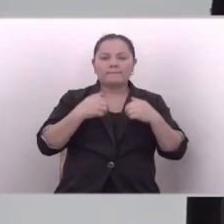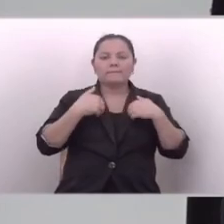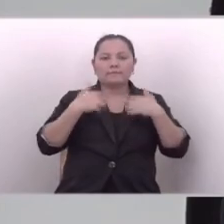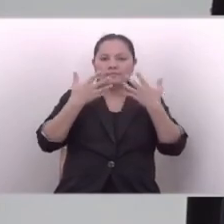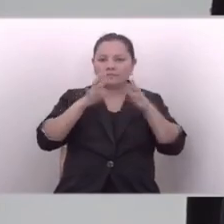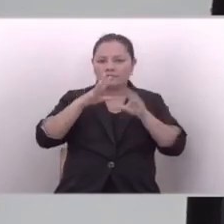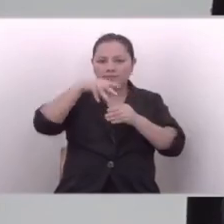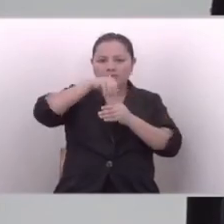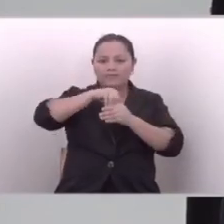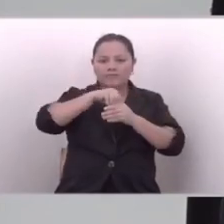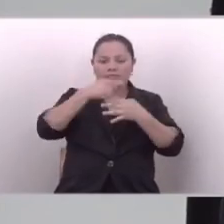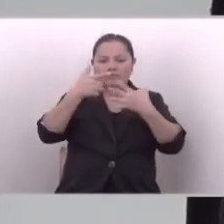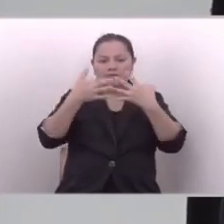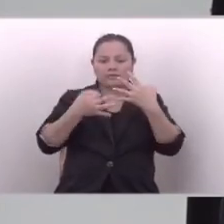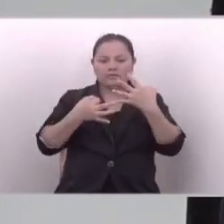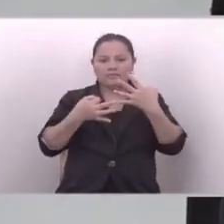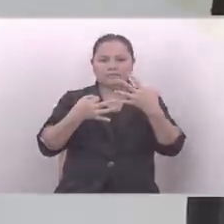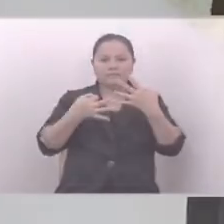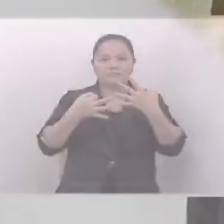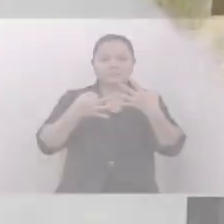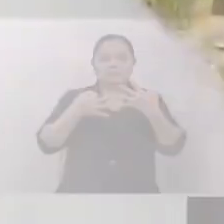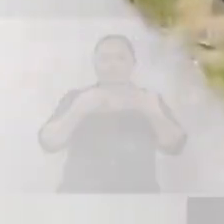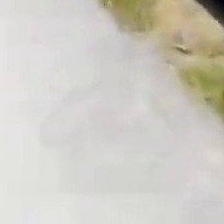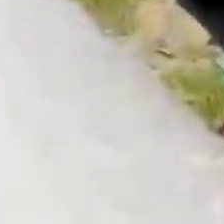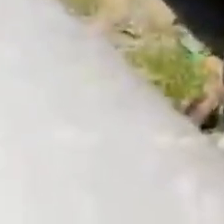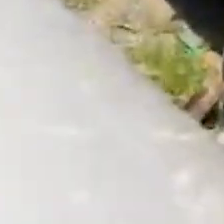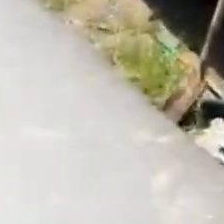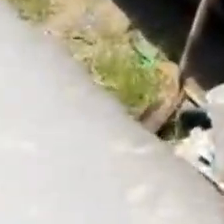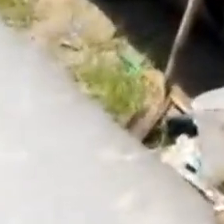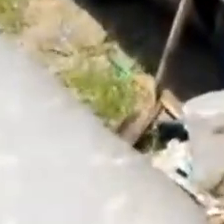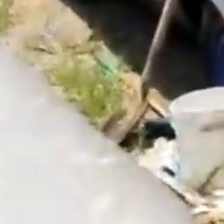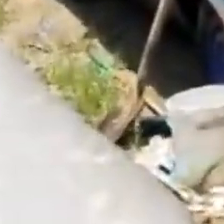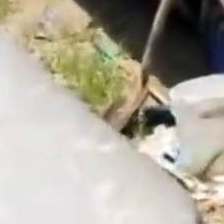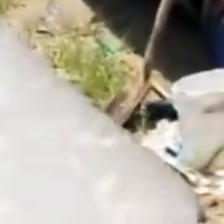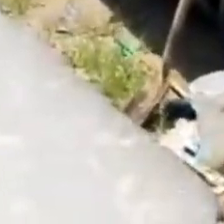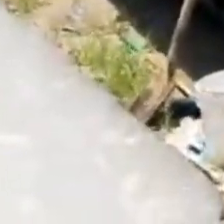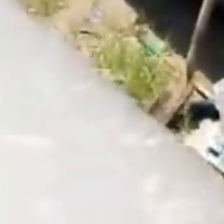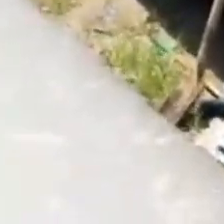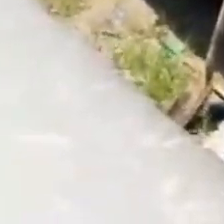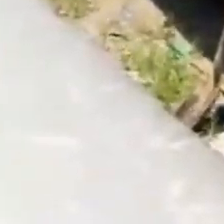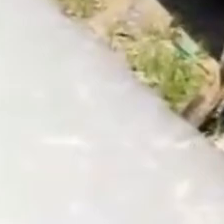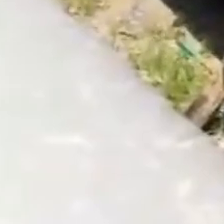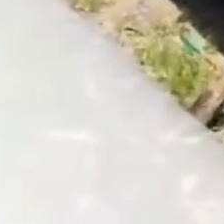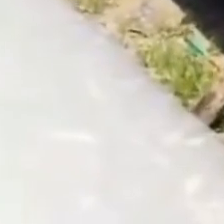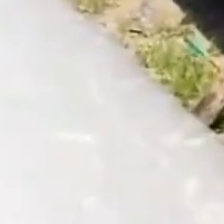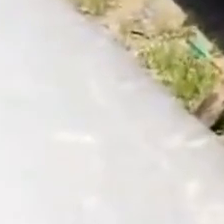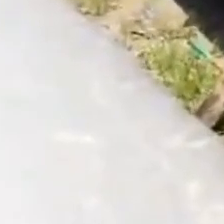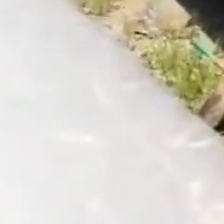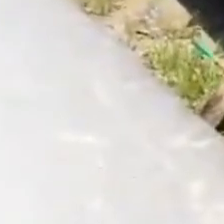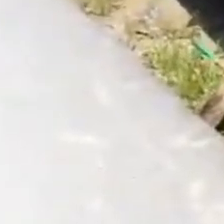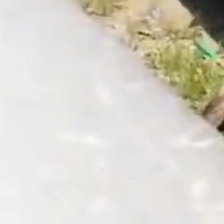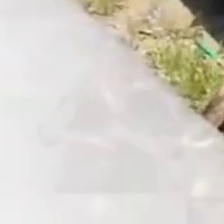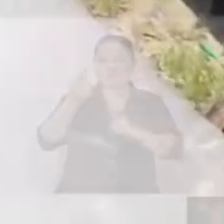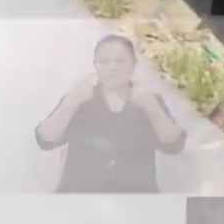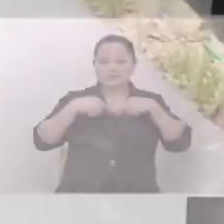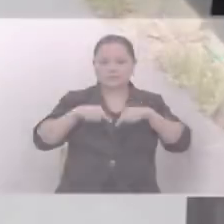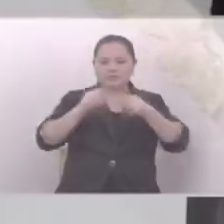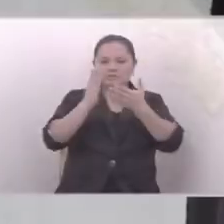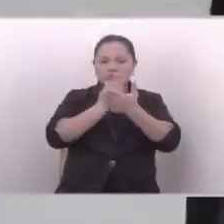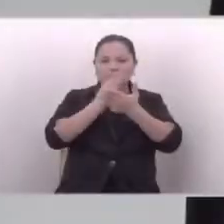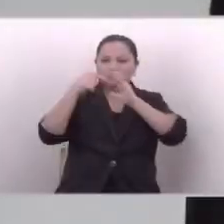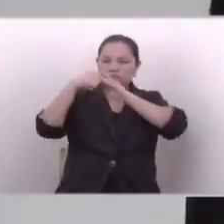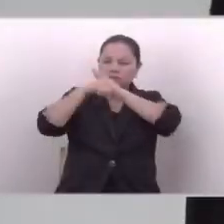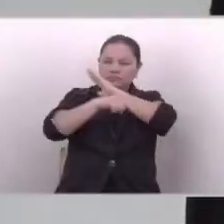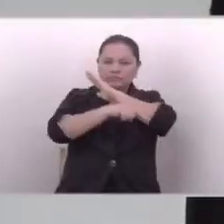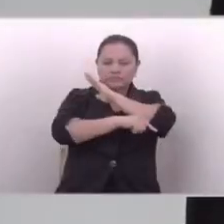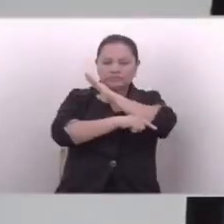tener ya dentro de la ley a todos los casos en los cuales se arrojen más de 2 libras. Ahora seguiremos a un estudio